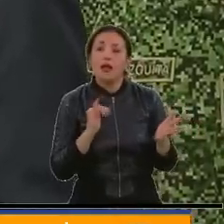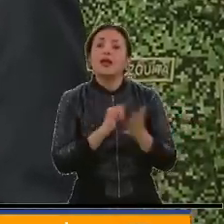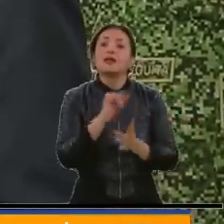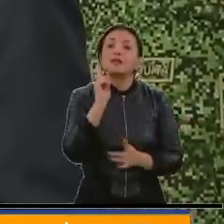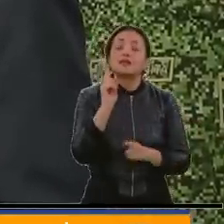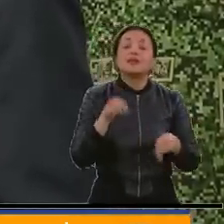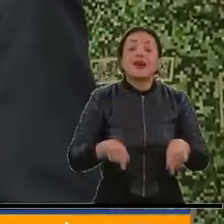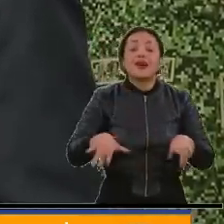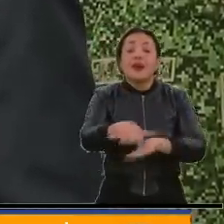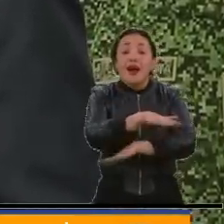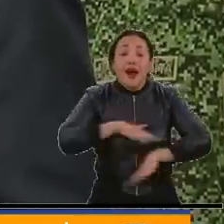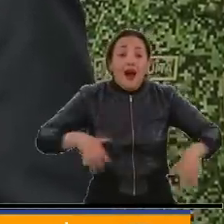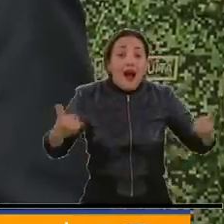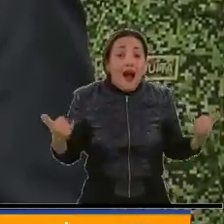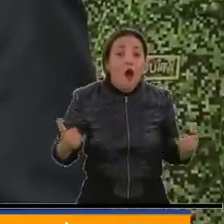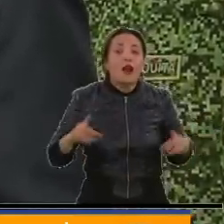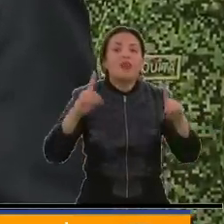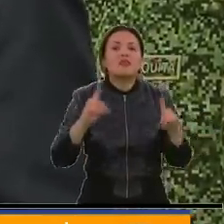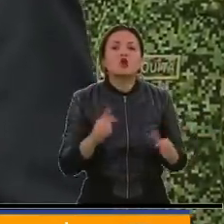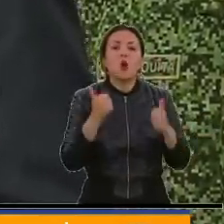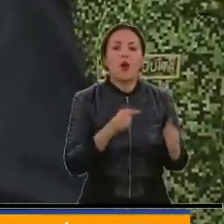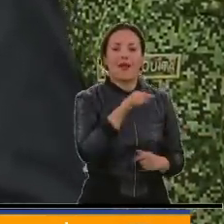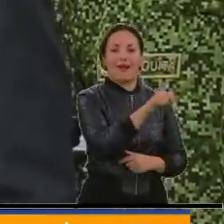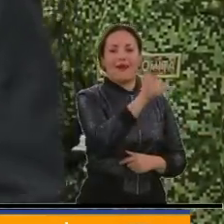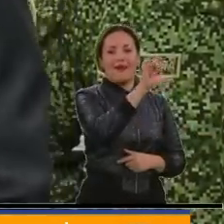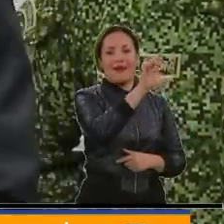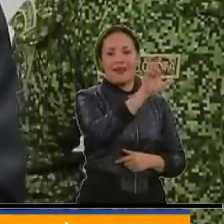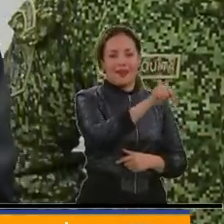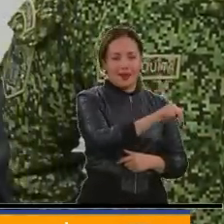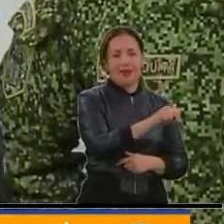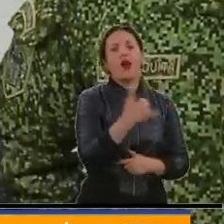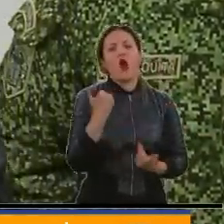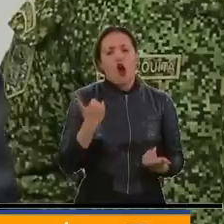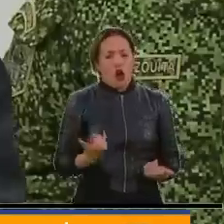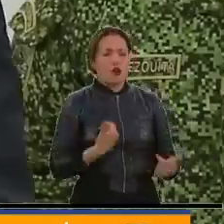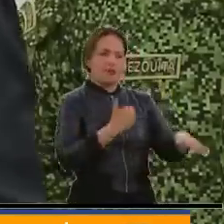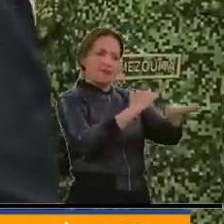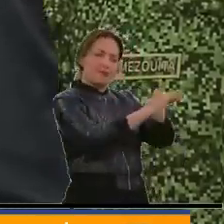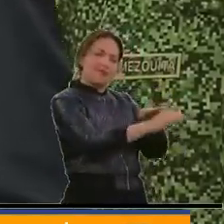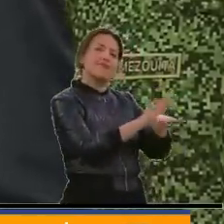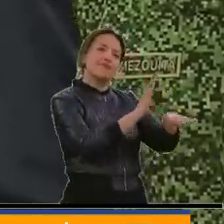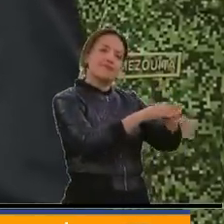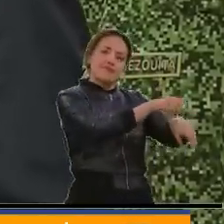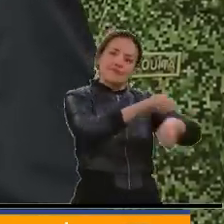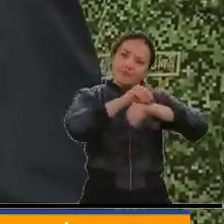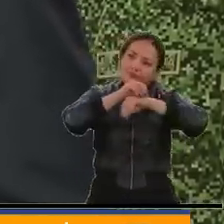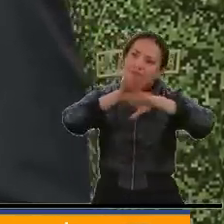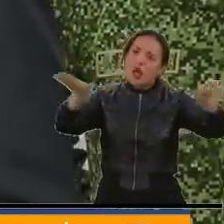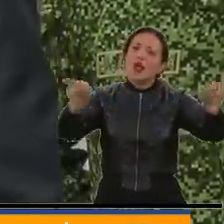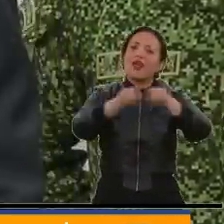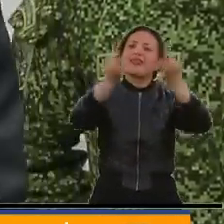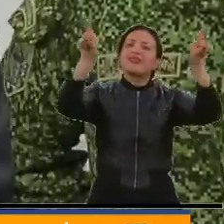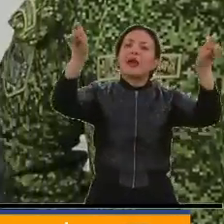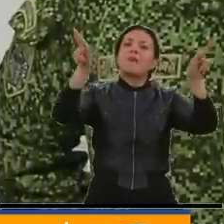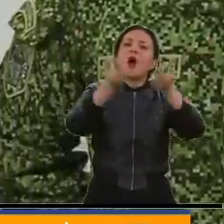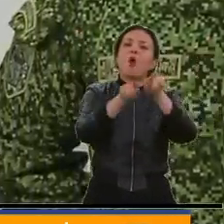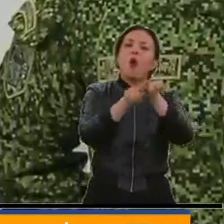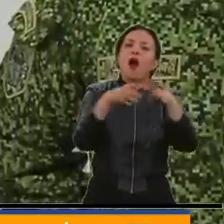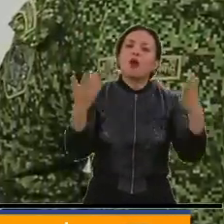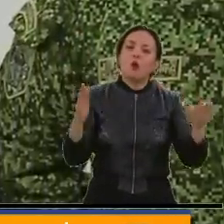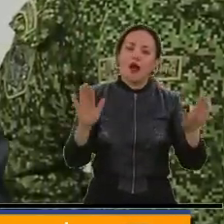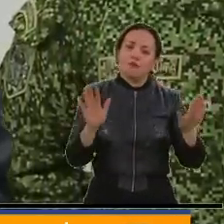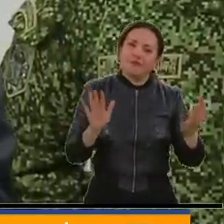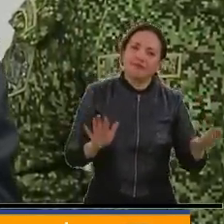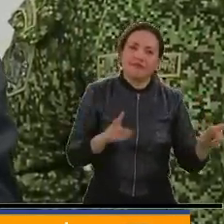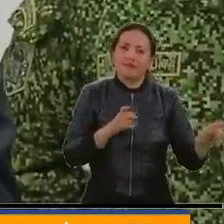las decisiones está en el ELN, lo hemos hoy invitado a que haga una declaración de tregua para que sea